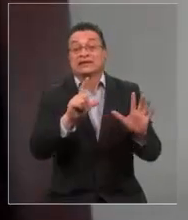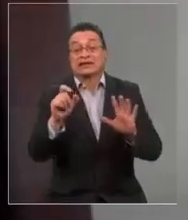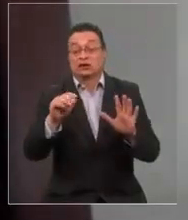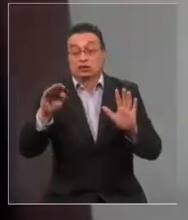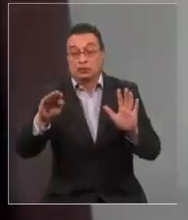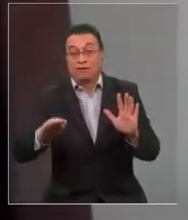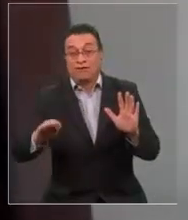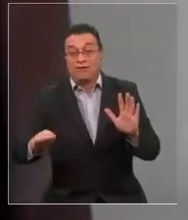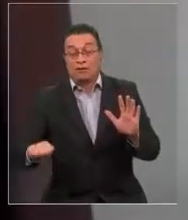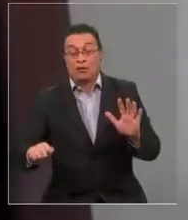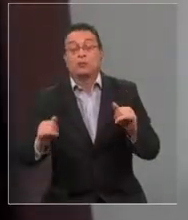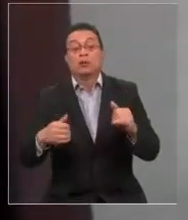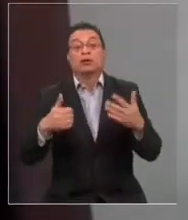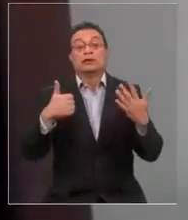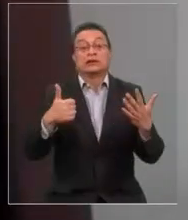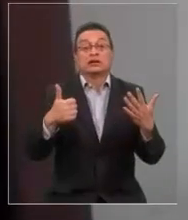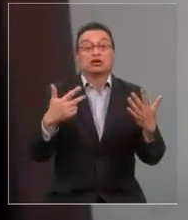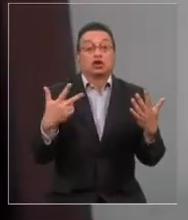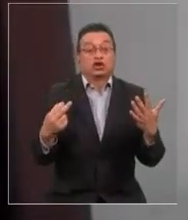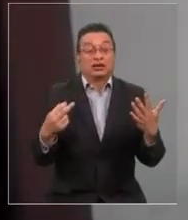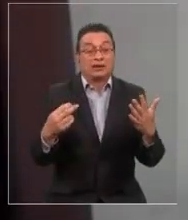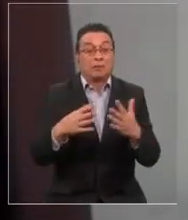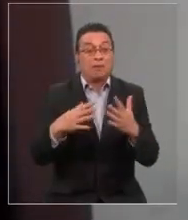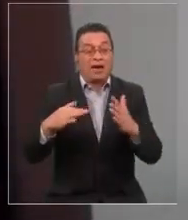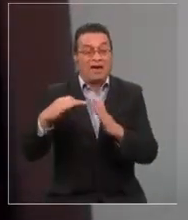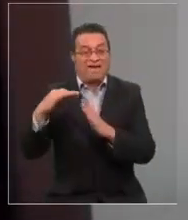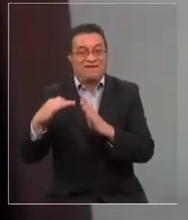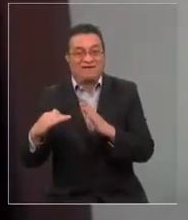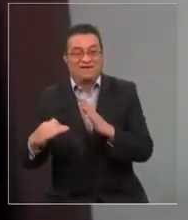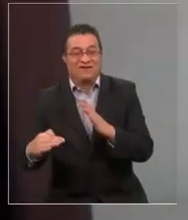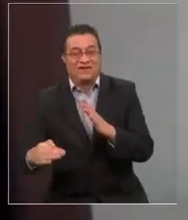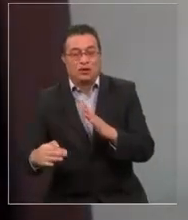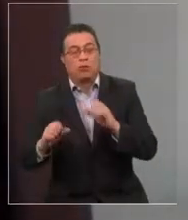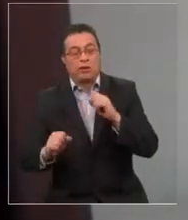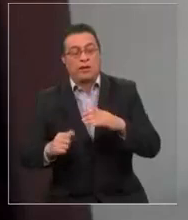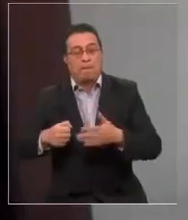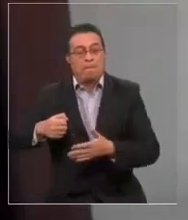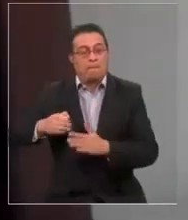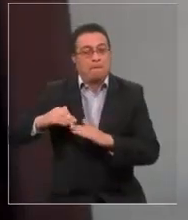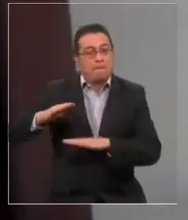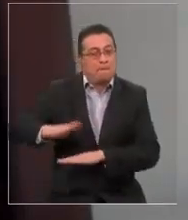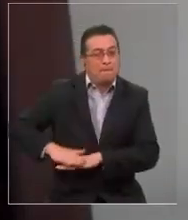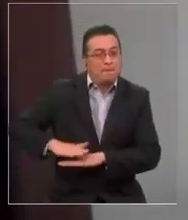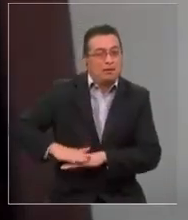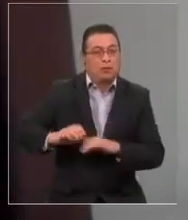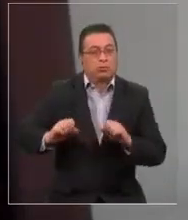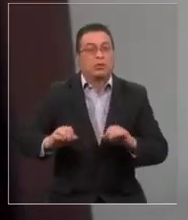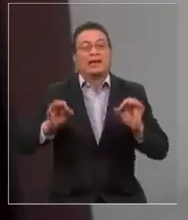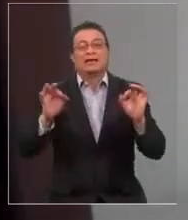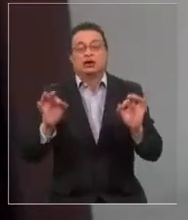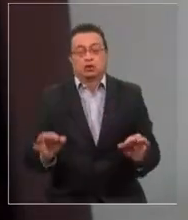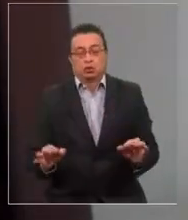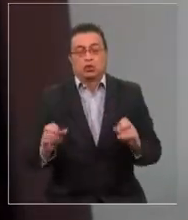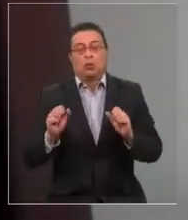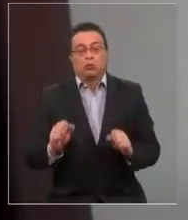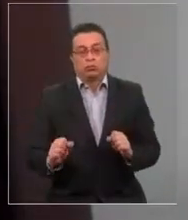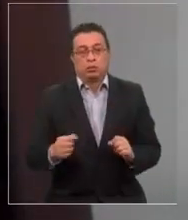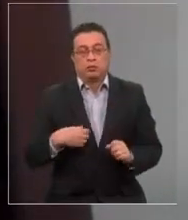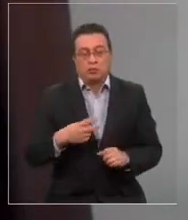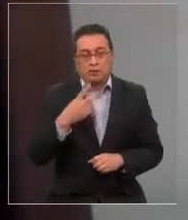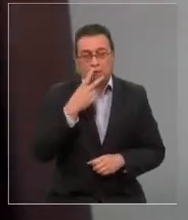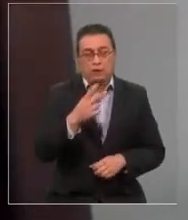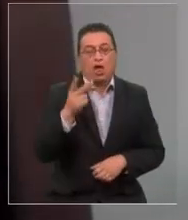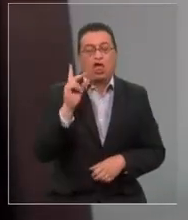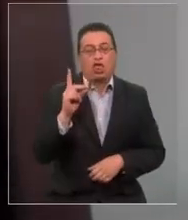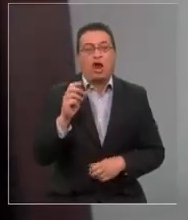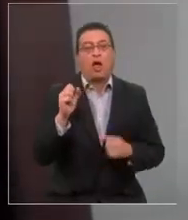vemos un piso fuerte en 680 por lo menos ahí hasta y podemos más o menos de una manera segura digamos podemos ver que el